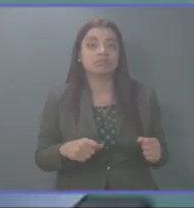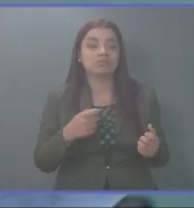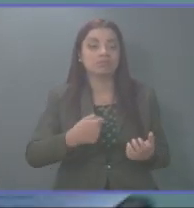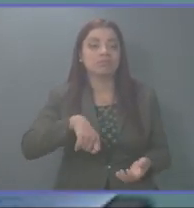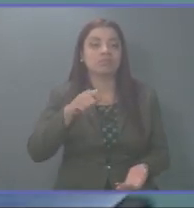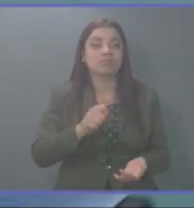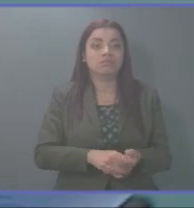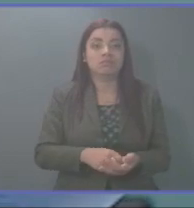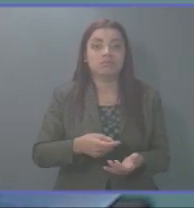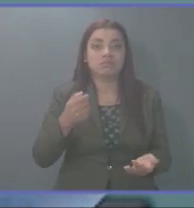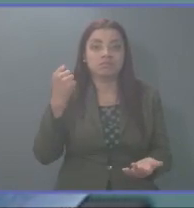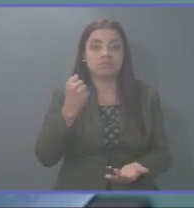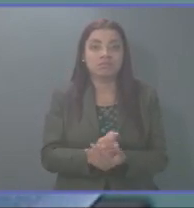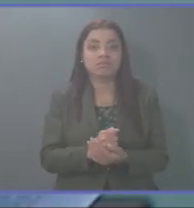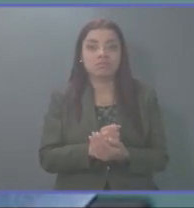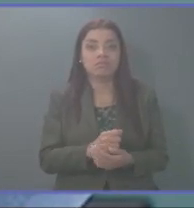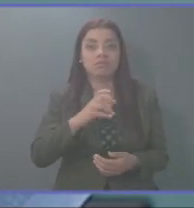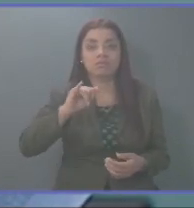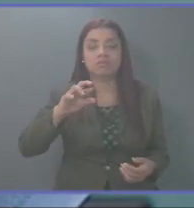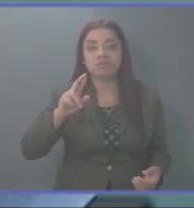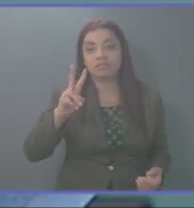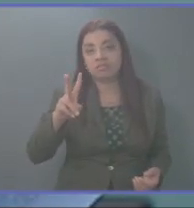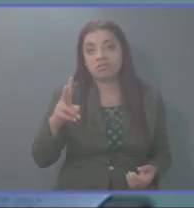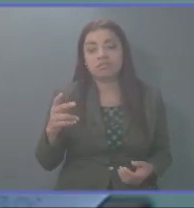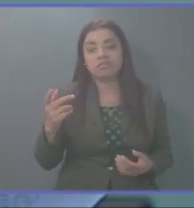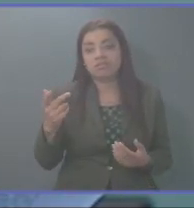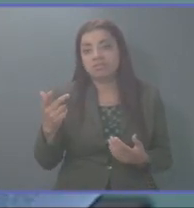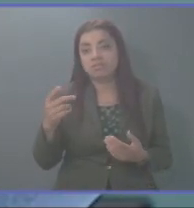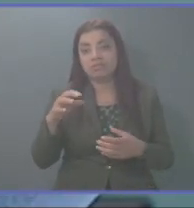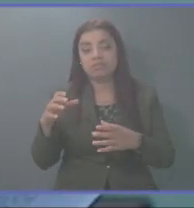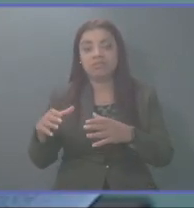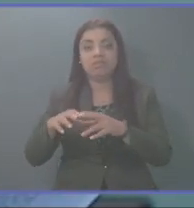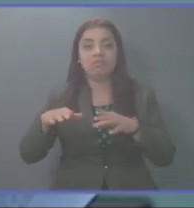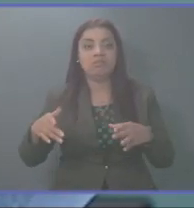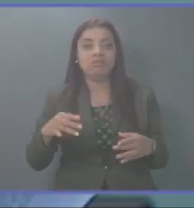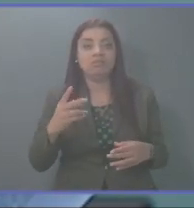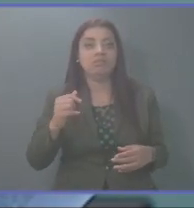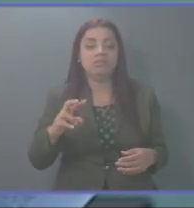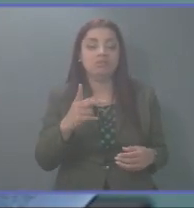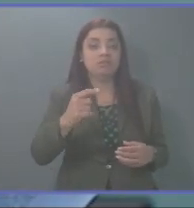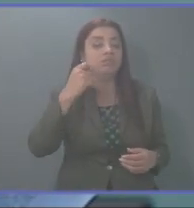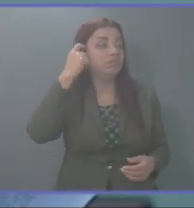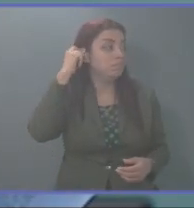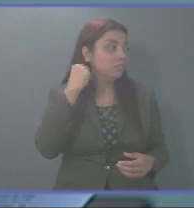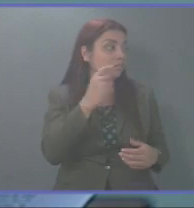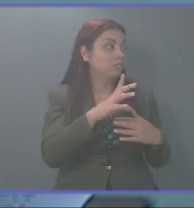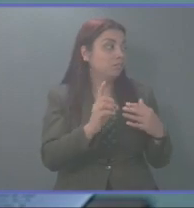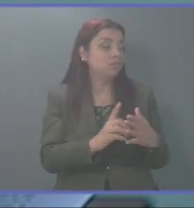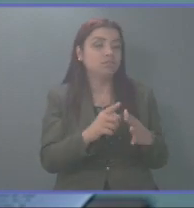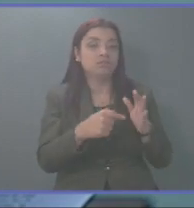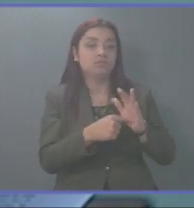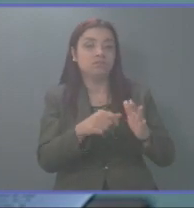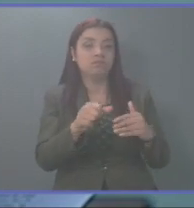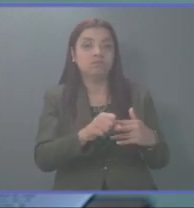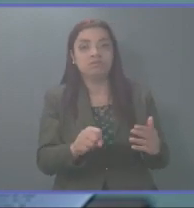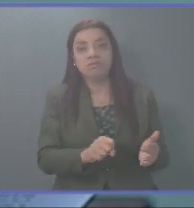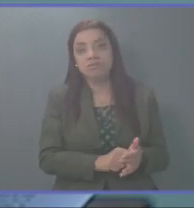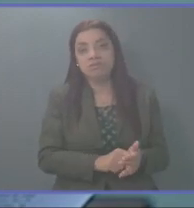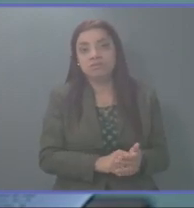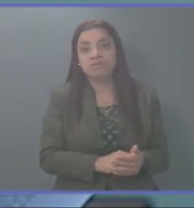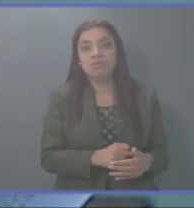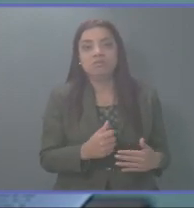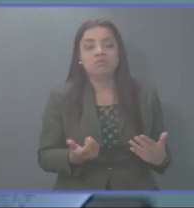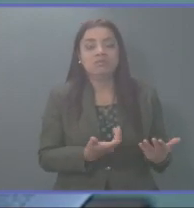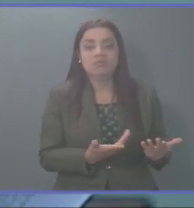selladas por la Junta Receptora de Votos correspondiente. 2. Para la elección de diputaciones a la Asamblea Legislativa, una